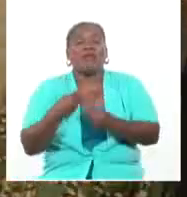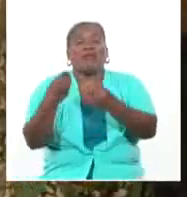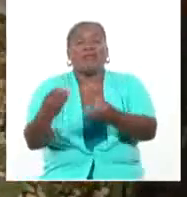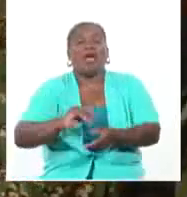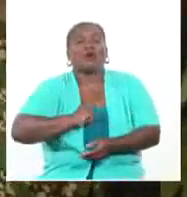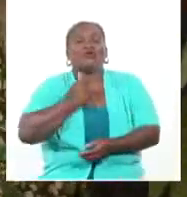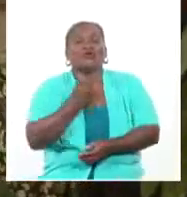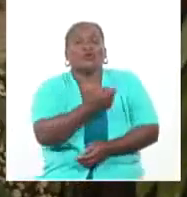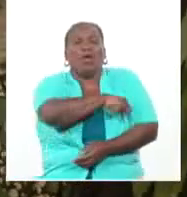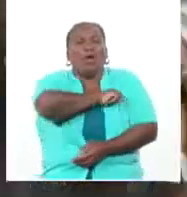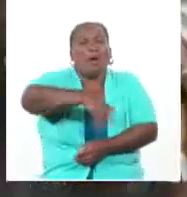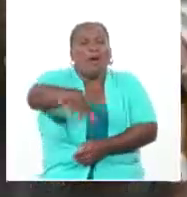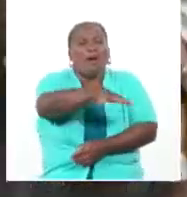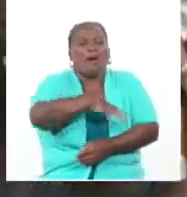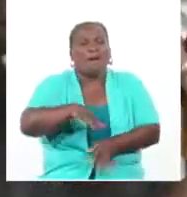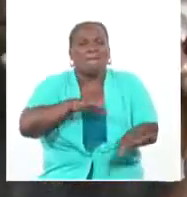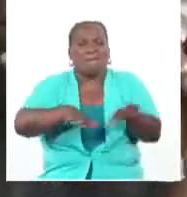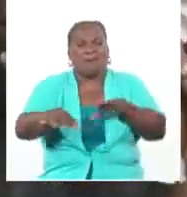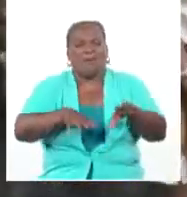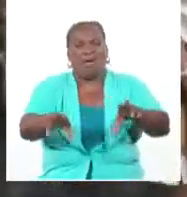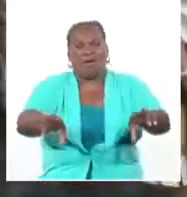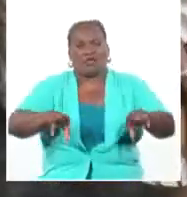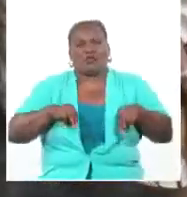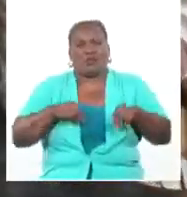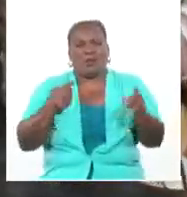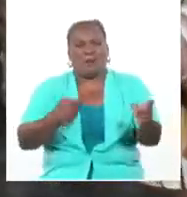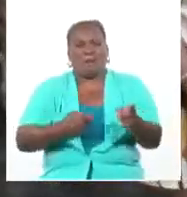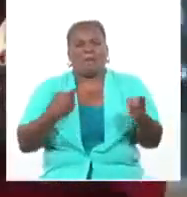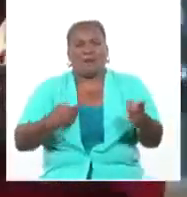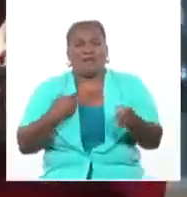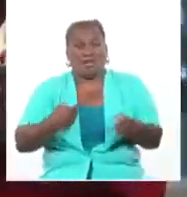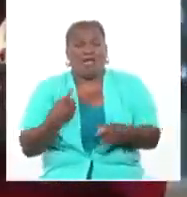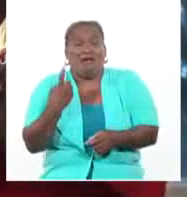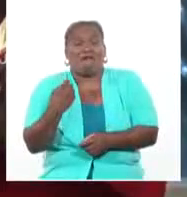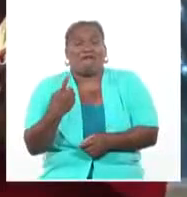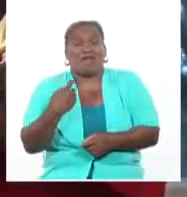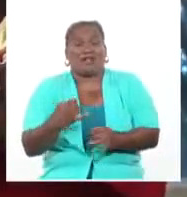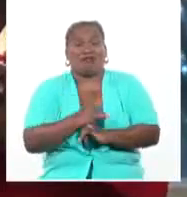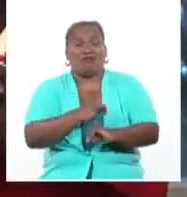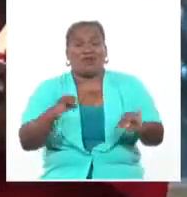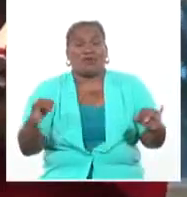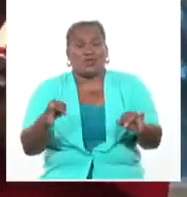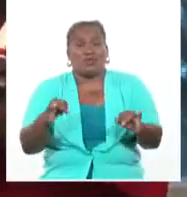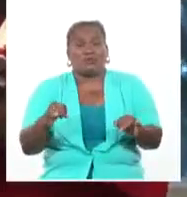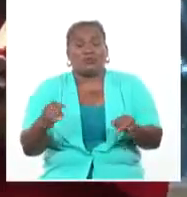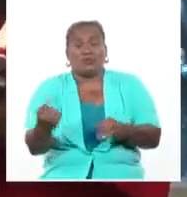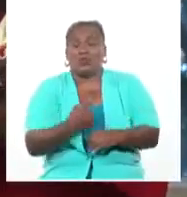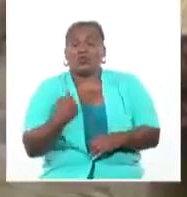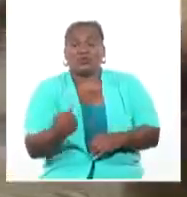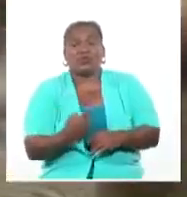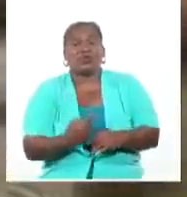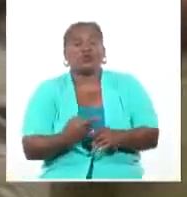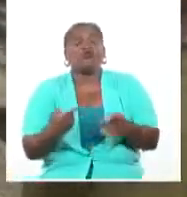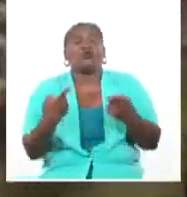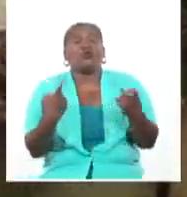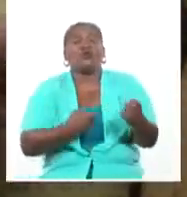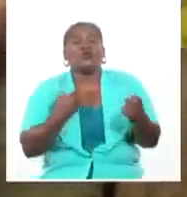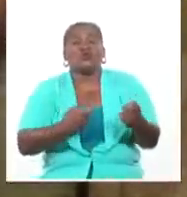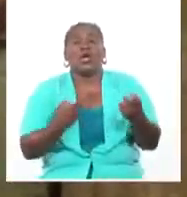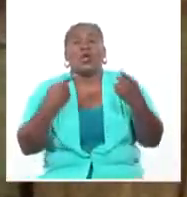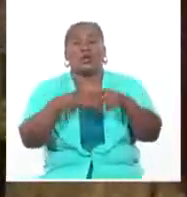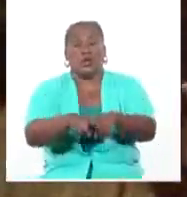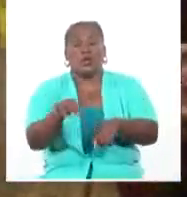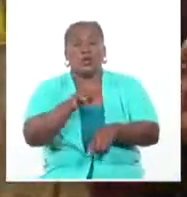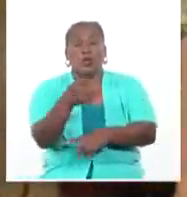y prepararlos para que puedan asumir la batalla de la desinformación. Vamos a luchar unidos y vamos a luchar como nos enseñó el